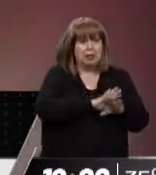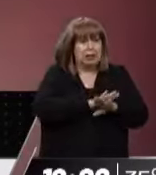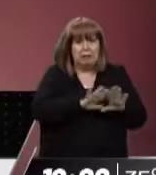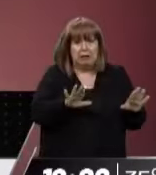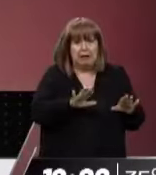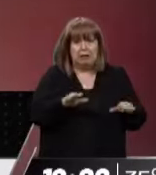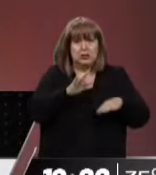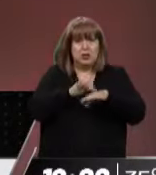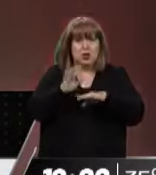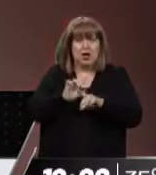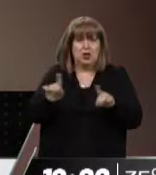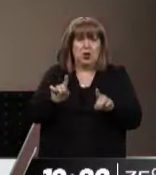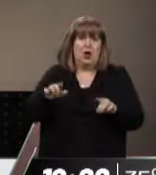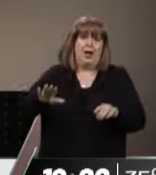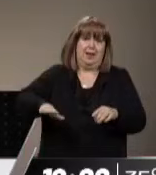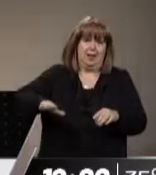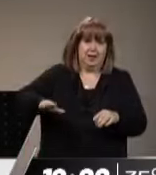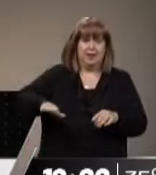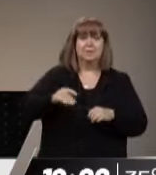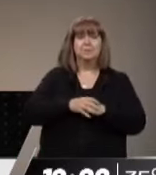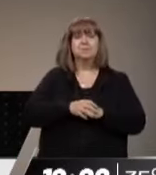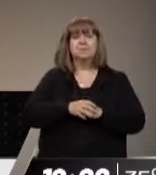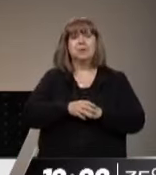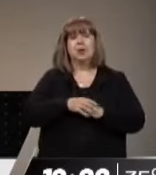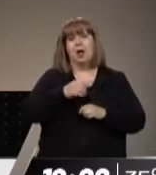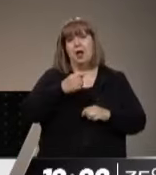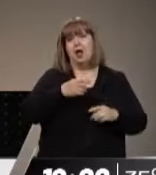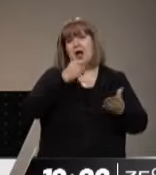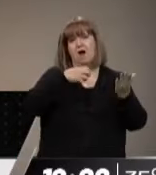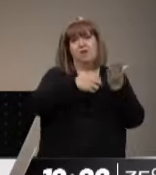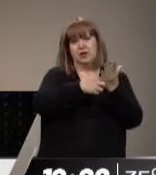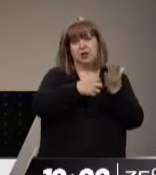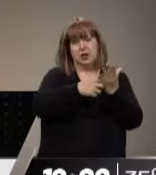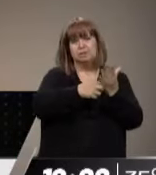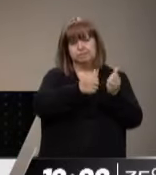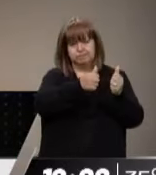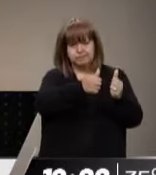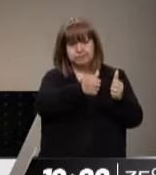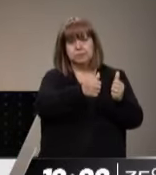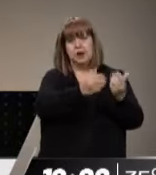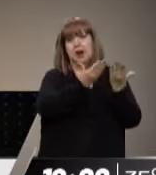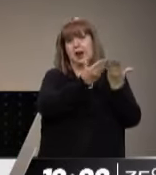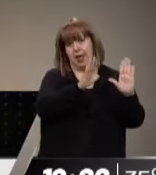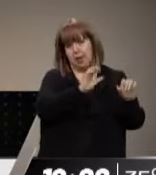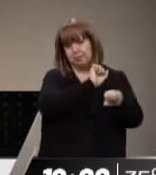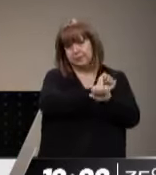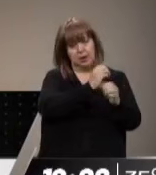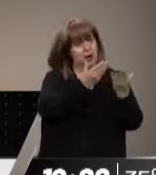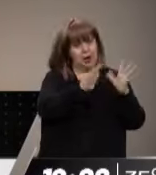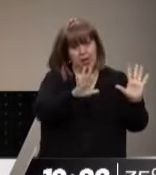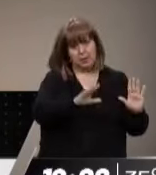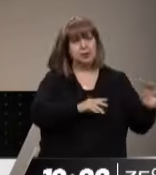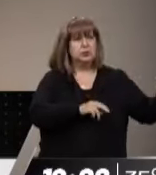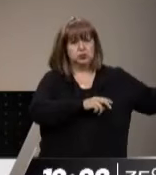terminando de decidir justamente la fiscalía que no lo iba a imputar. Lo hizo en una comisaría de Las Heras y lo esperaban en su